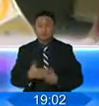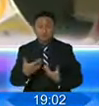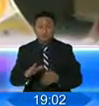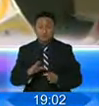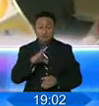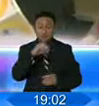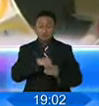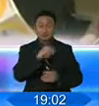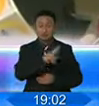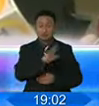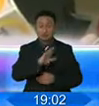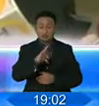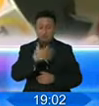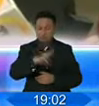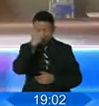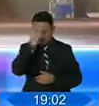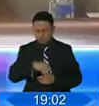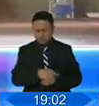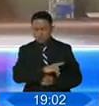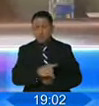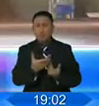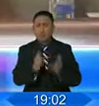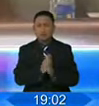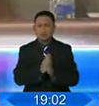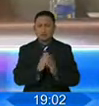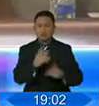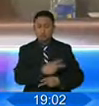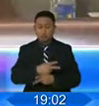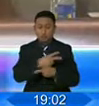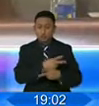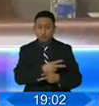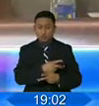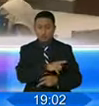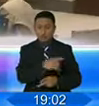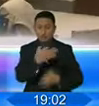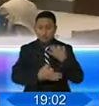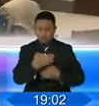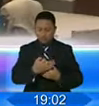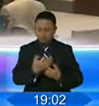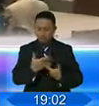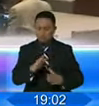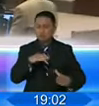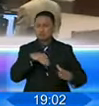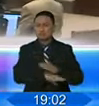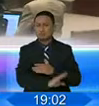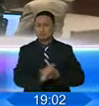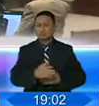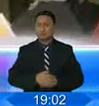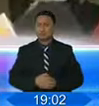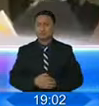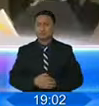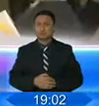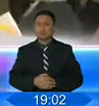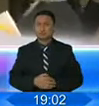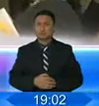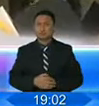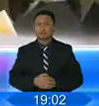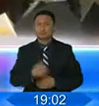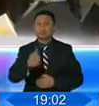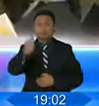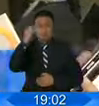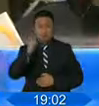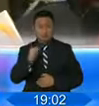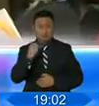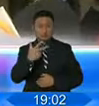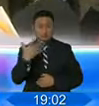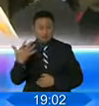de Alianza País se habría tomado la decisión de solicitar al Consejo Administrativo de la Legislatura que archive el pedido de juicio. El bloque el día de ayer lo